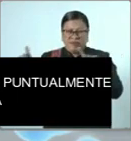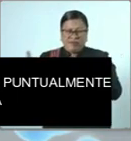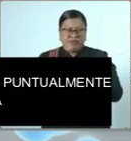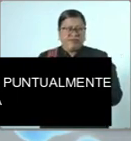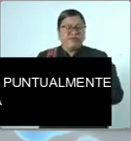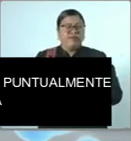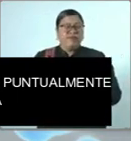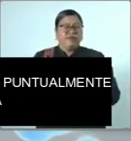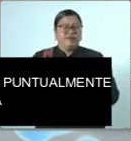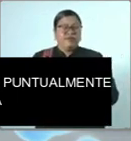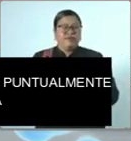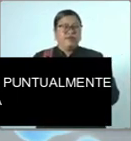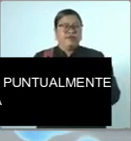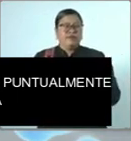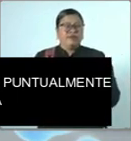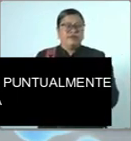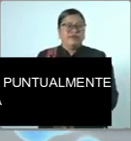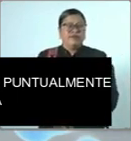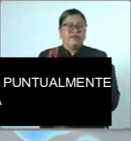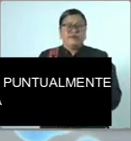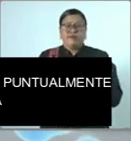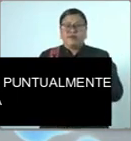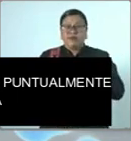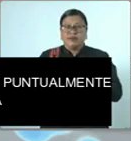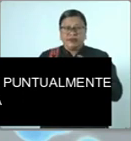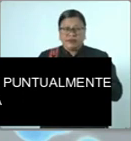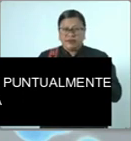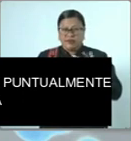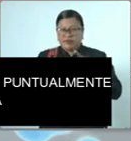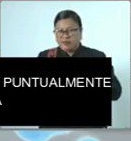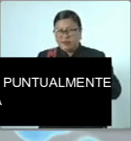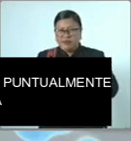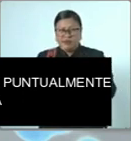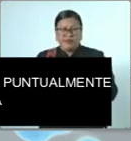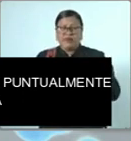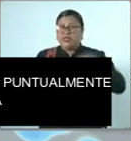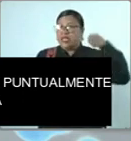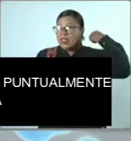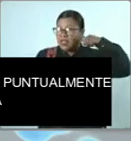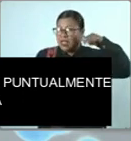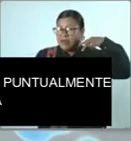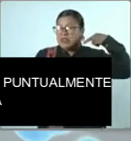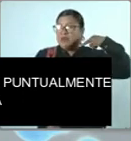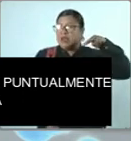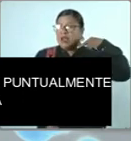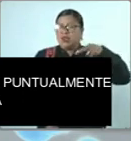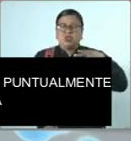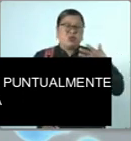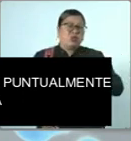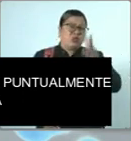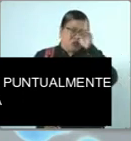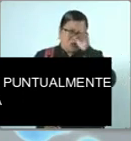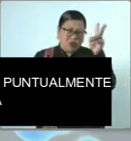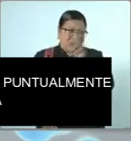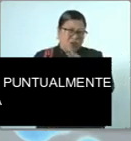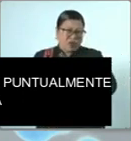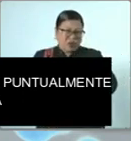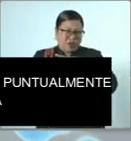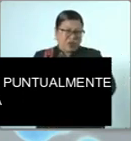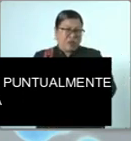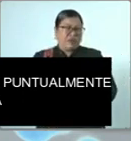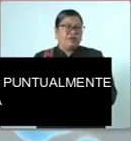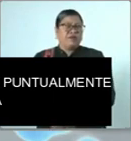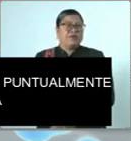sigue. Las afectaciones. Sí, Tabasco y Veracruz están seriamente afectados. La que